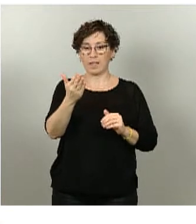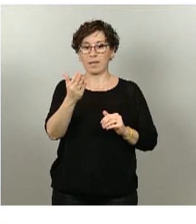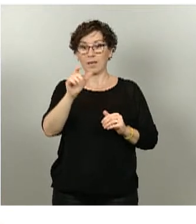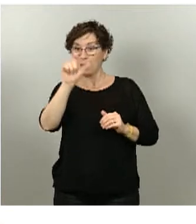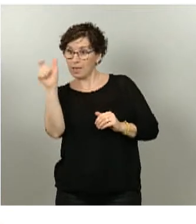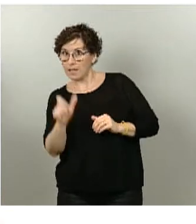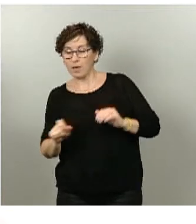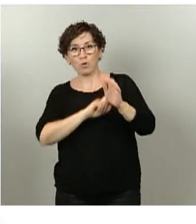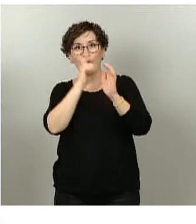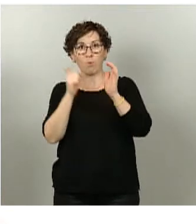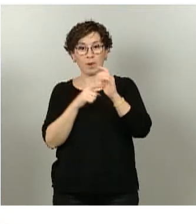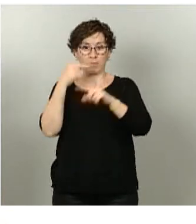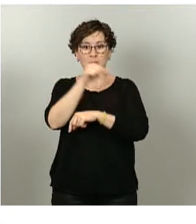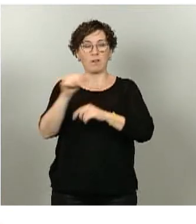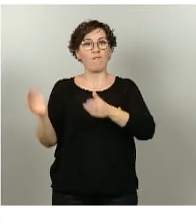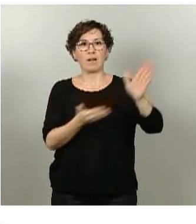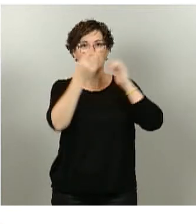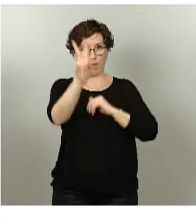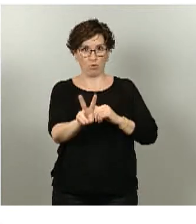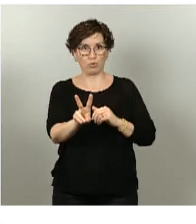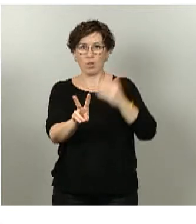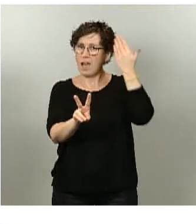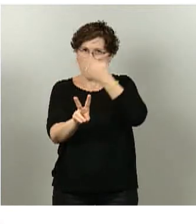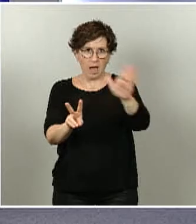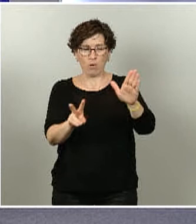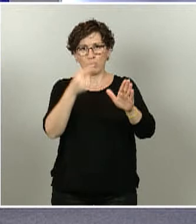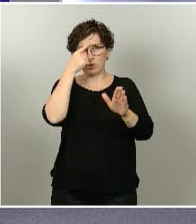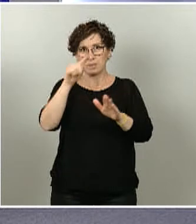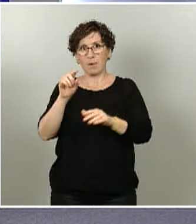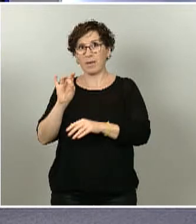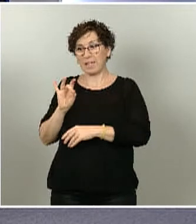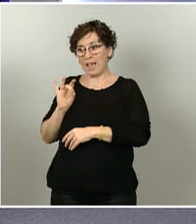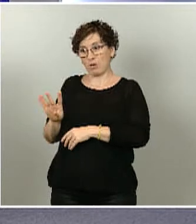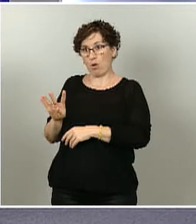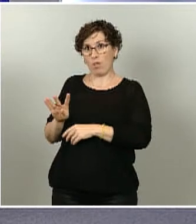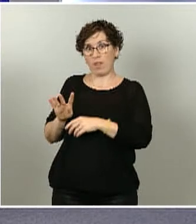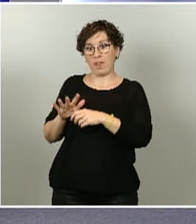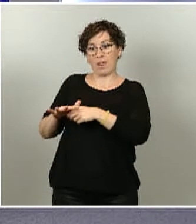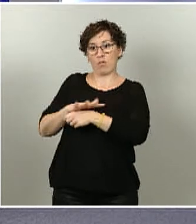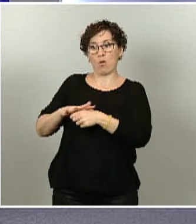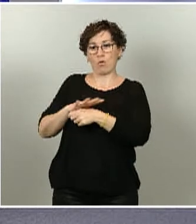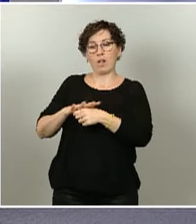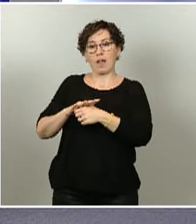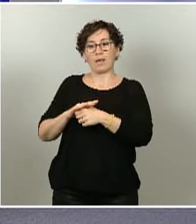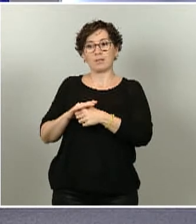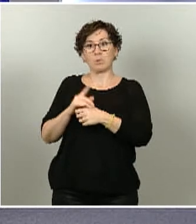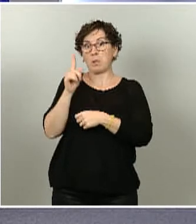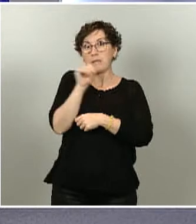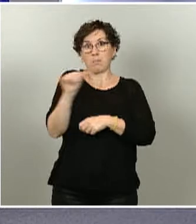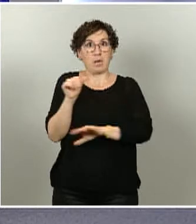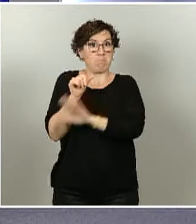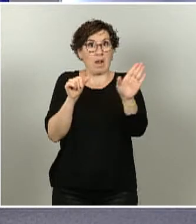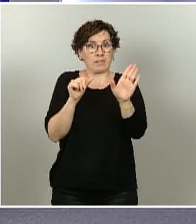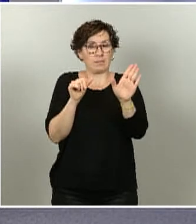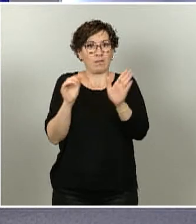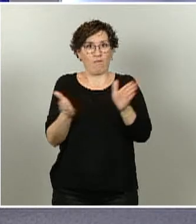de que 14 departamentos llevarían tan solo una semana en la fase 1. Todo esto, si los datos claramente son buenos,